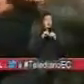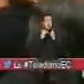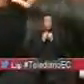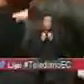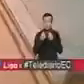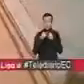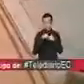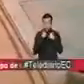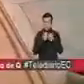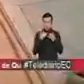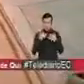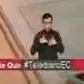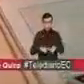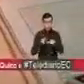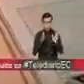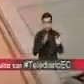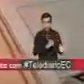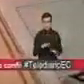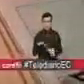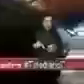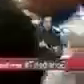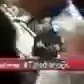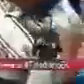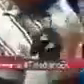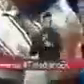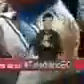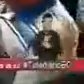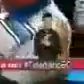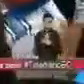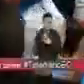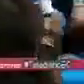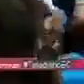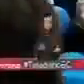sociales continuarán para definir el accionar del Consejo. Luis Alfredo Zúñiga, Medios Públicos.